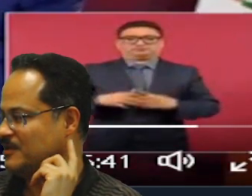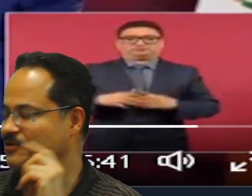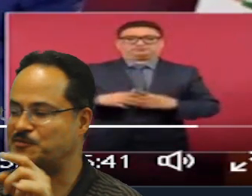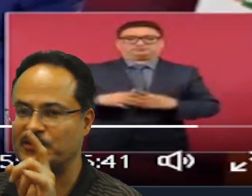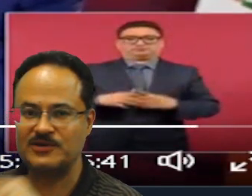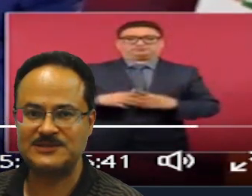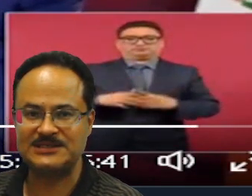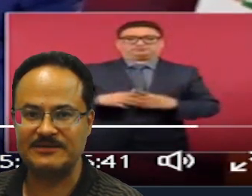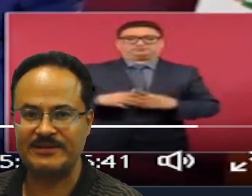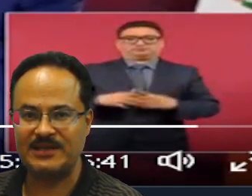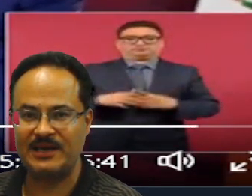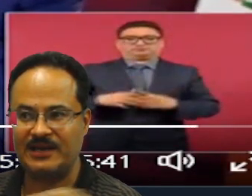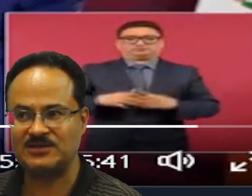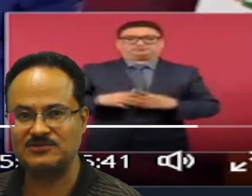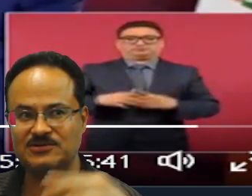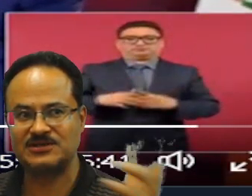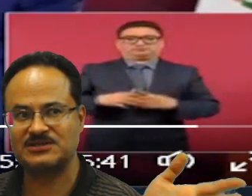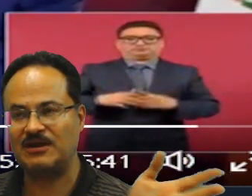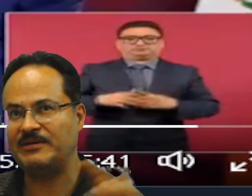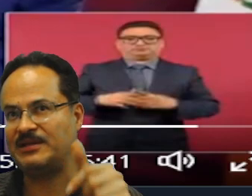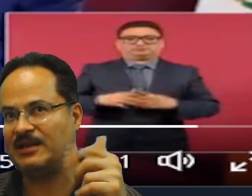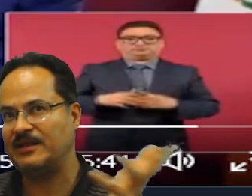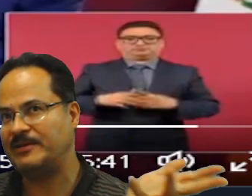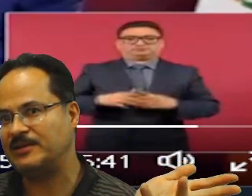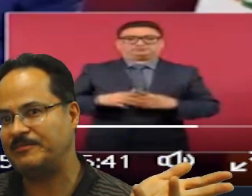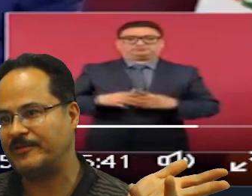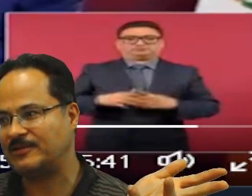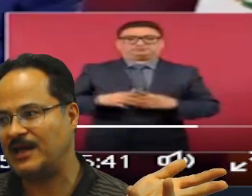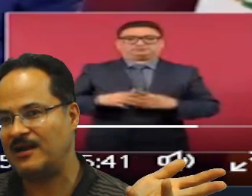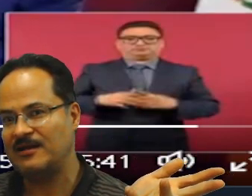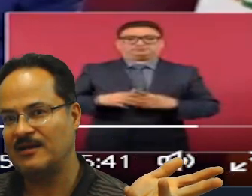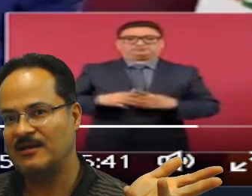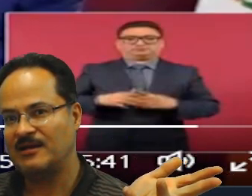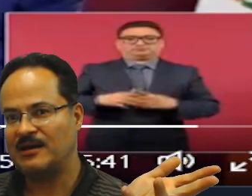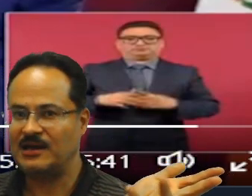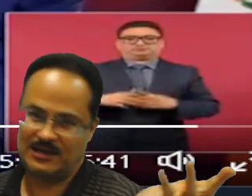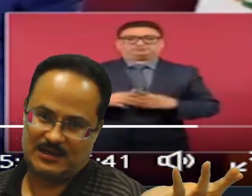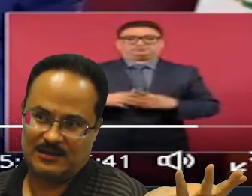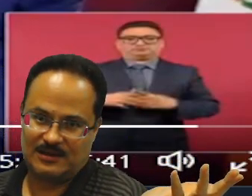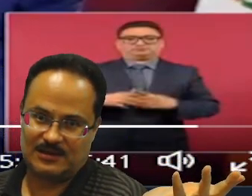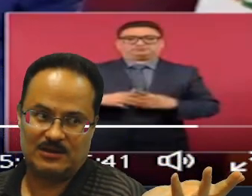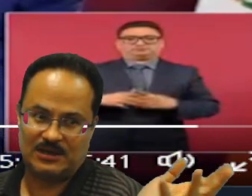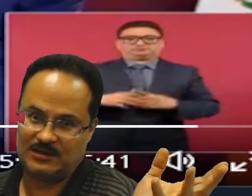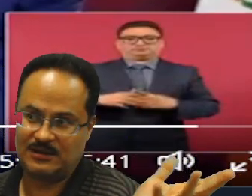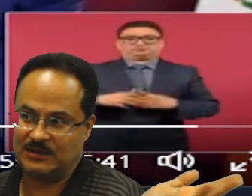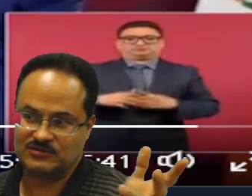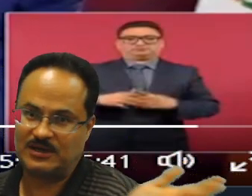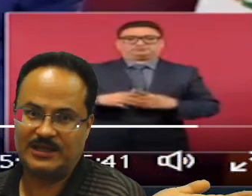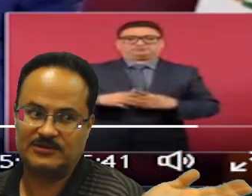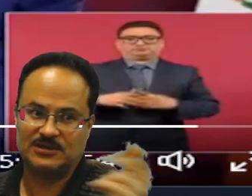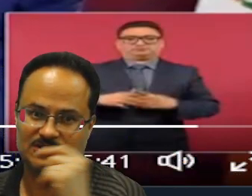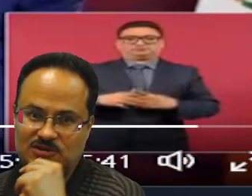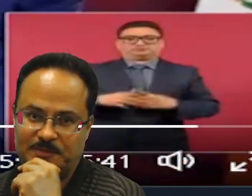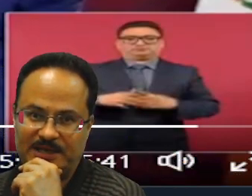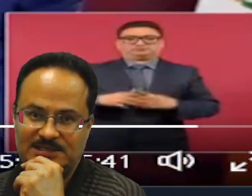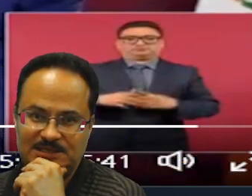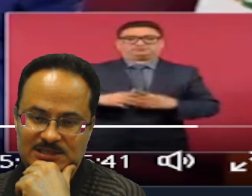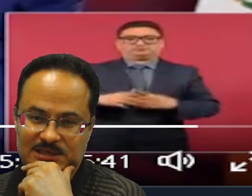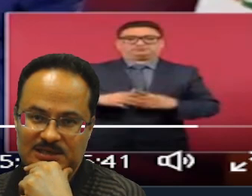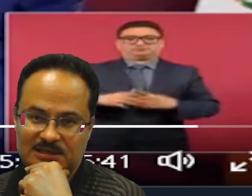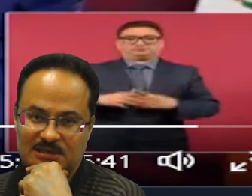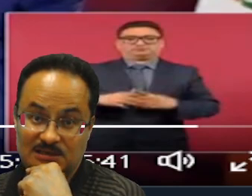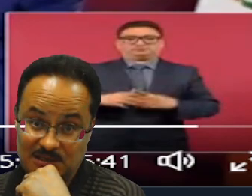videos porque usted se mete en asuntos que solamente le deben de importar a los ciudadanos de los otros